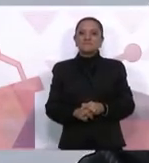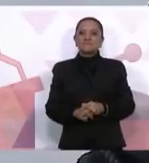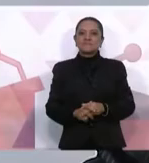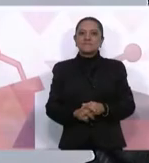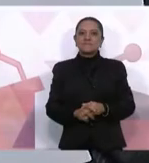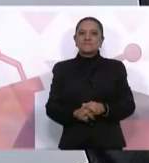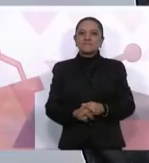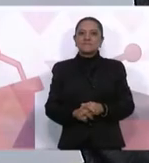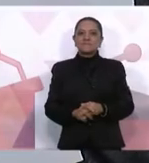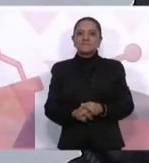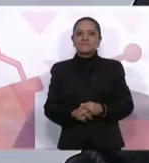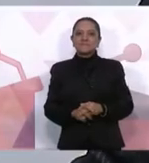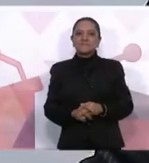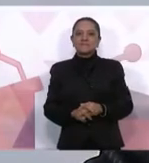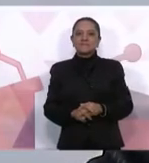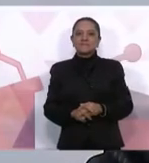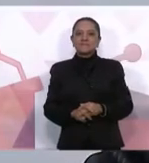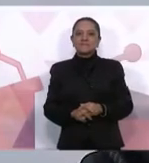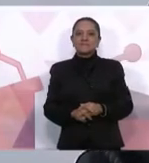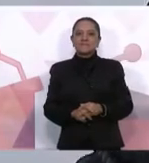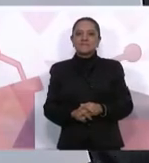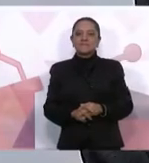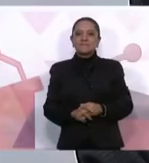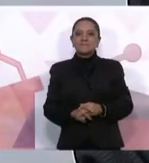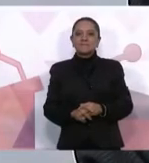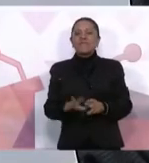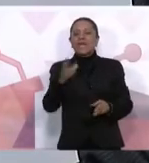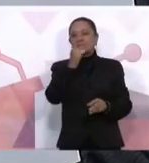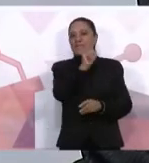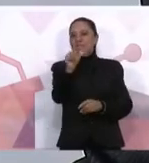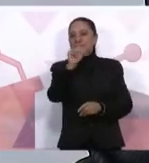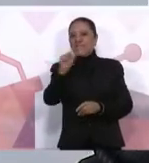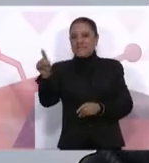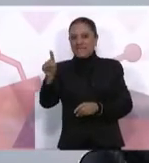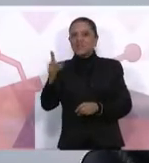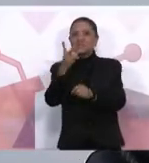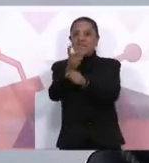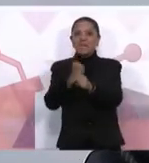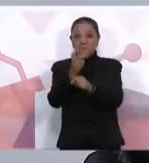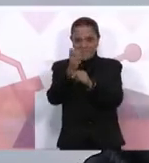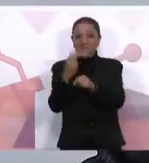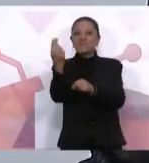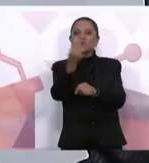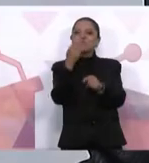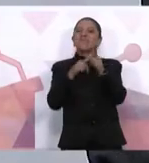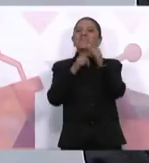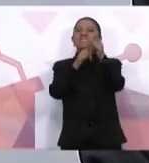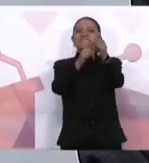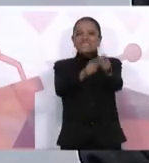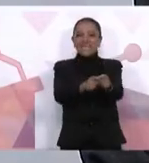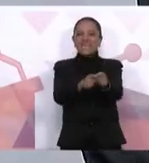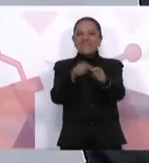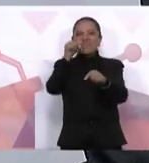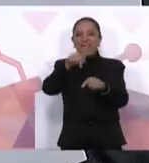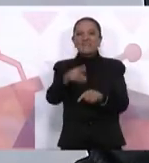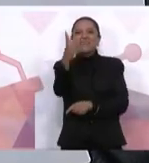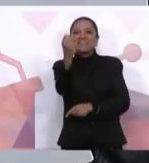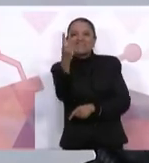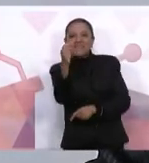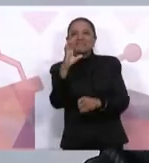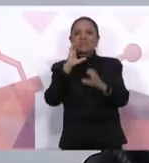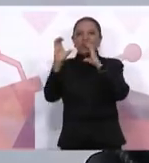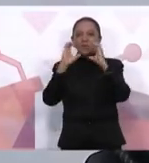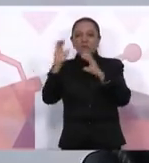de los mismos de los partidos políticos a distinguidos invitados y a ustedes que siguen la transmisión a través de los medios públicos de morelos también saludo con mucho gusto